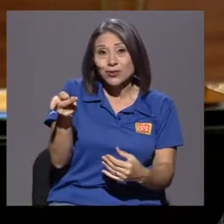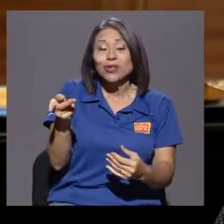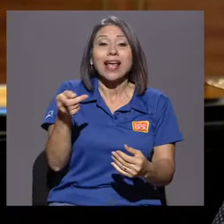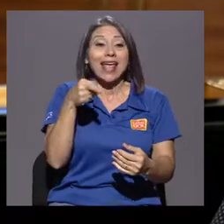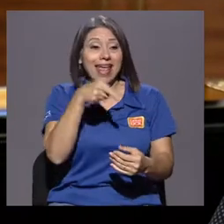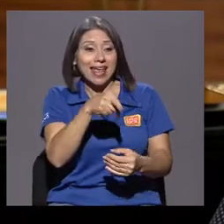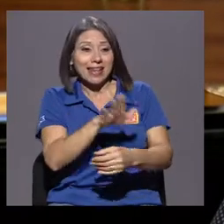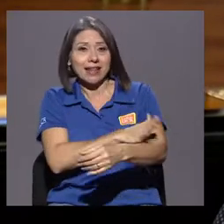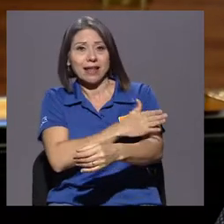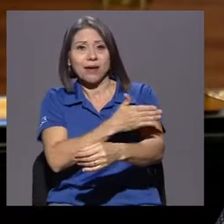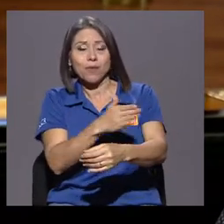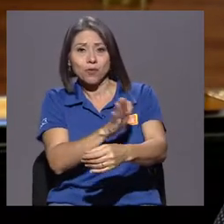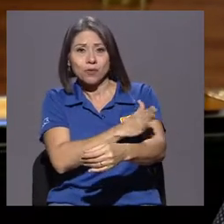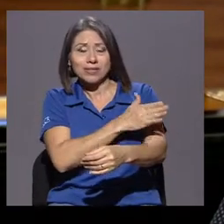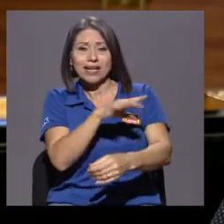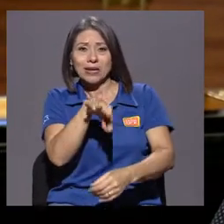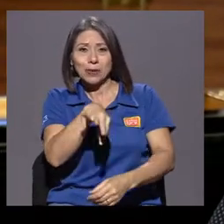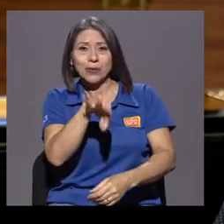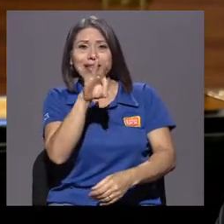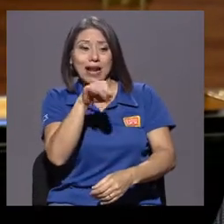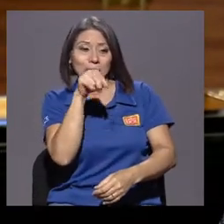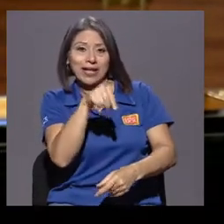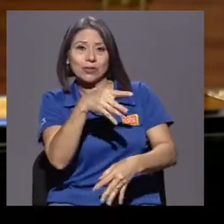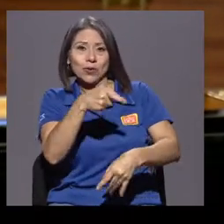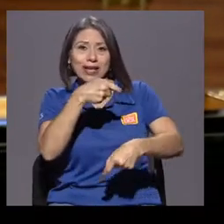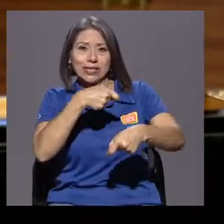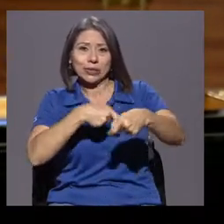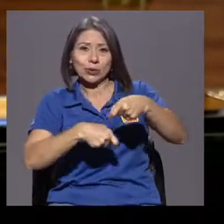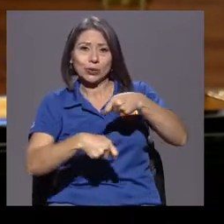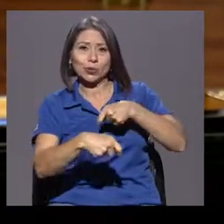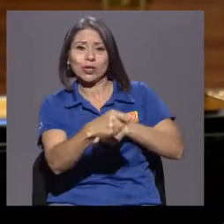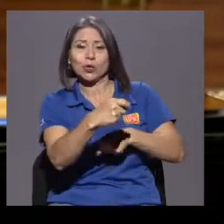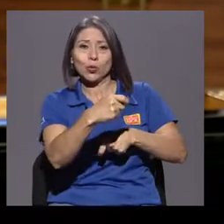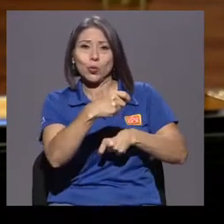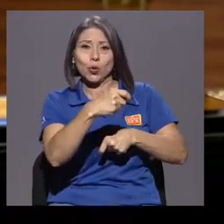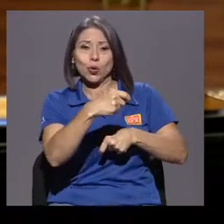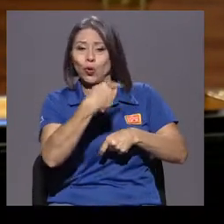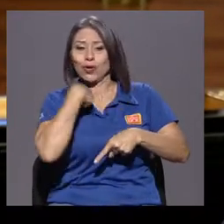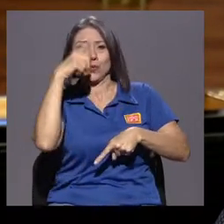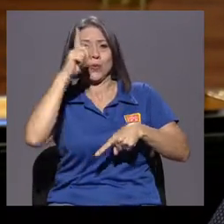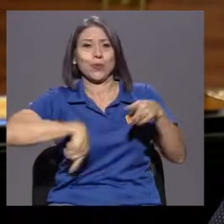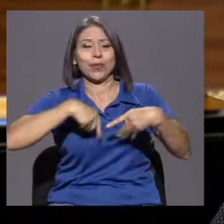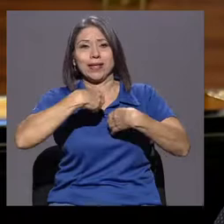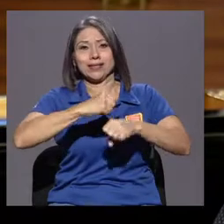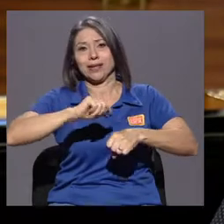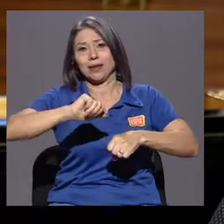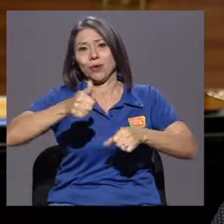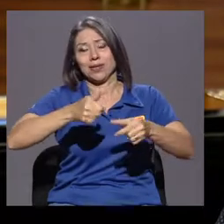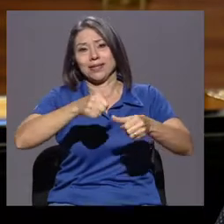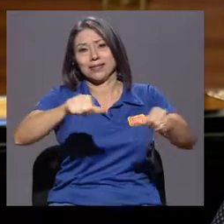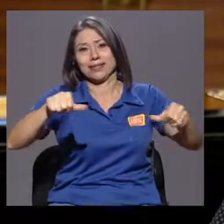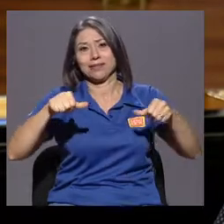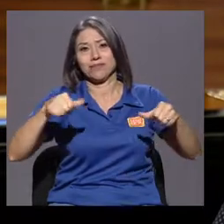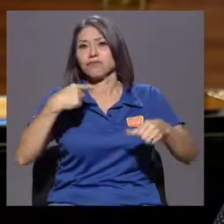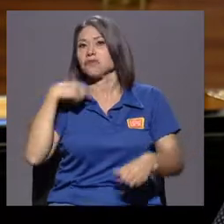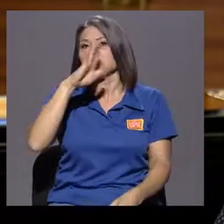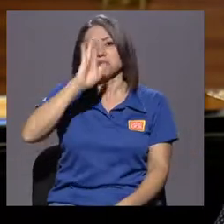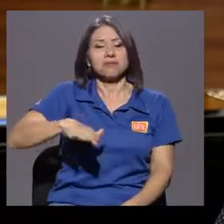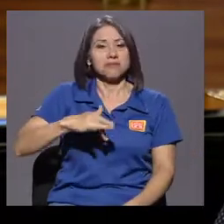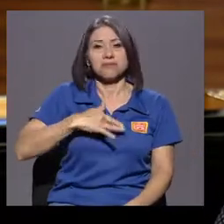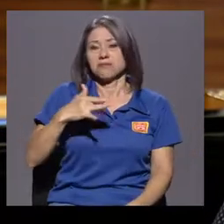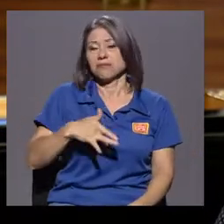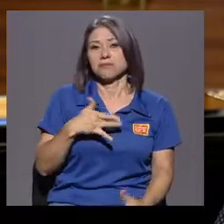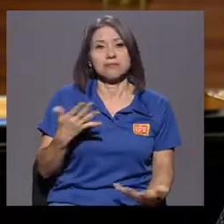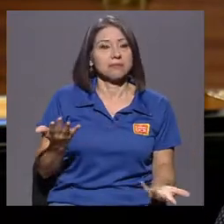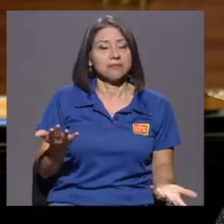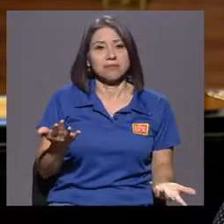justamente eso que vino a sustituir todo lo que yo no podía hacer en otras áreas de modo que yo nunca me sentí